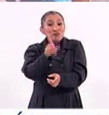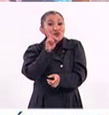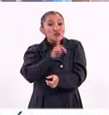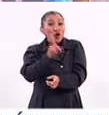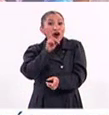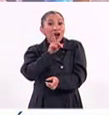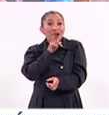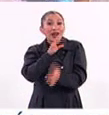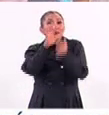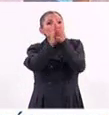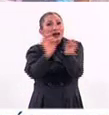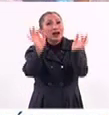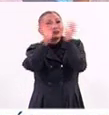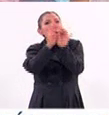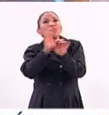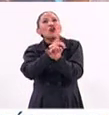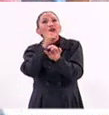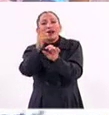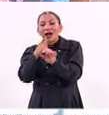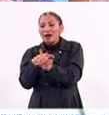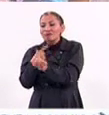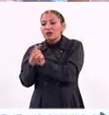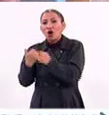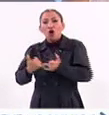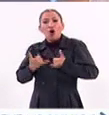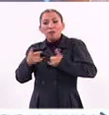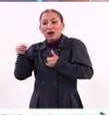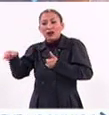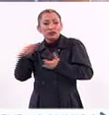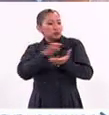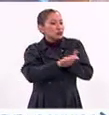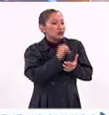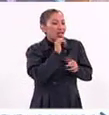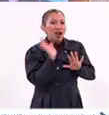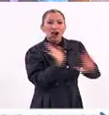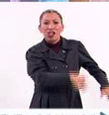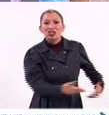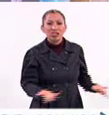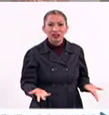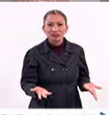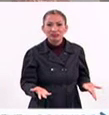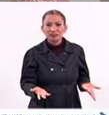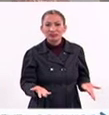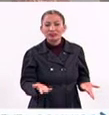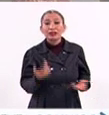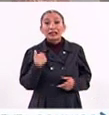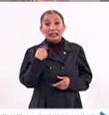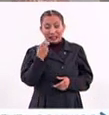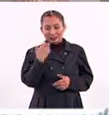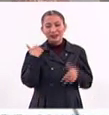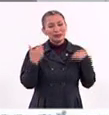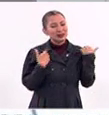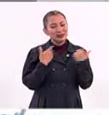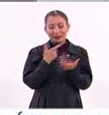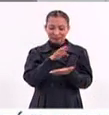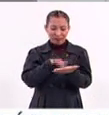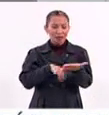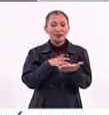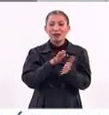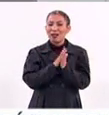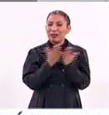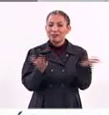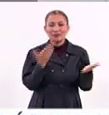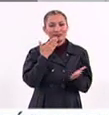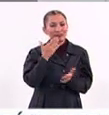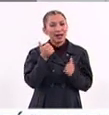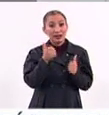porque justifican el hecho de estar con dos jovencitos en lugar de con sus viejos maridos. Te digo, se van a divertir con este libro